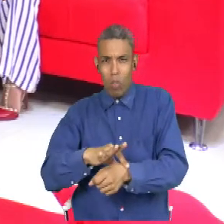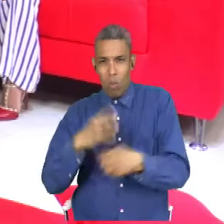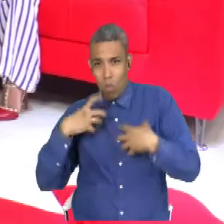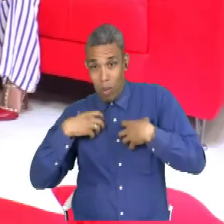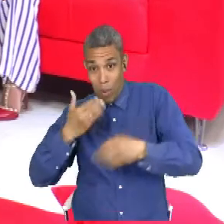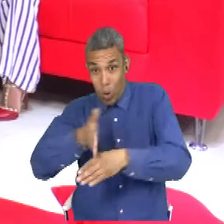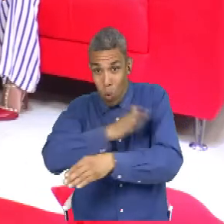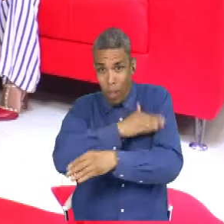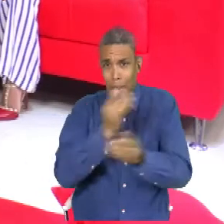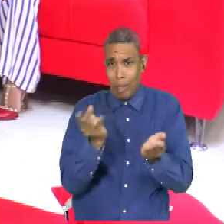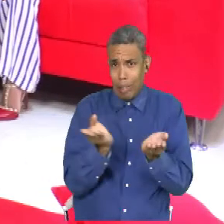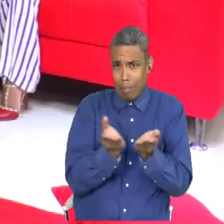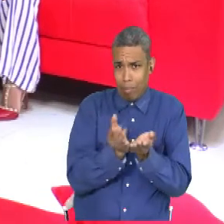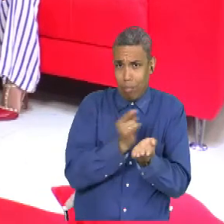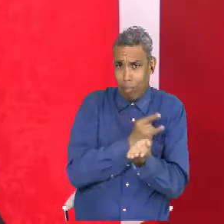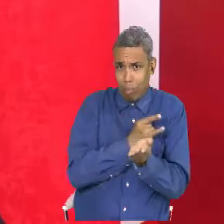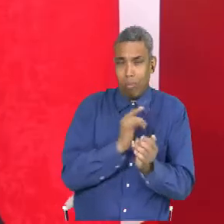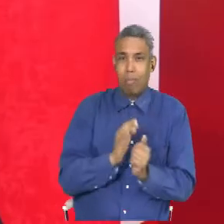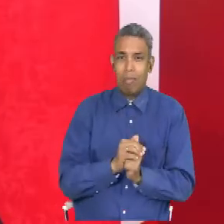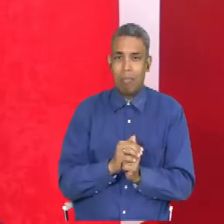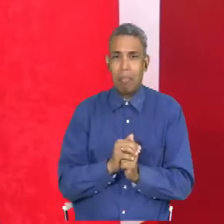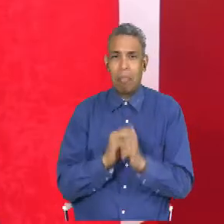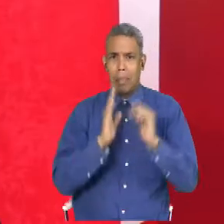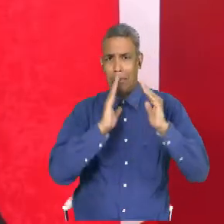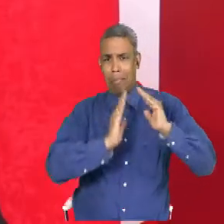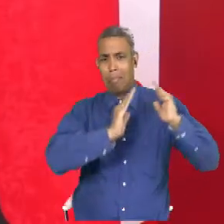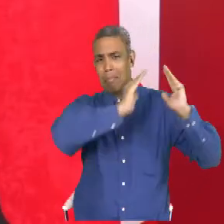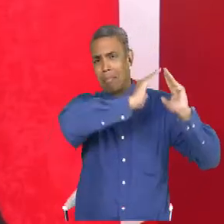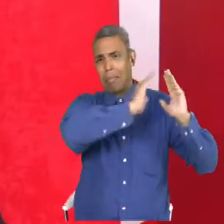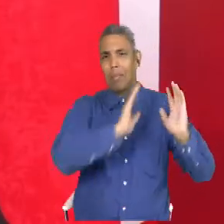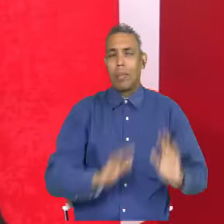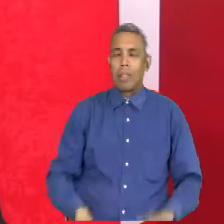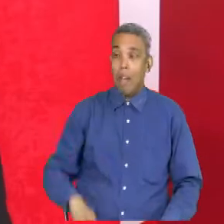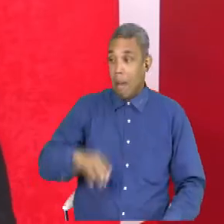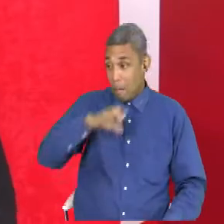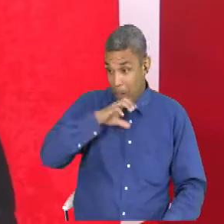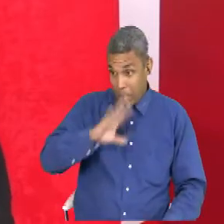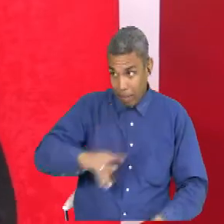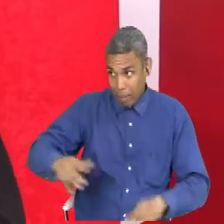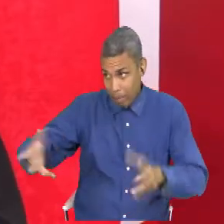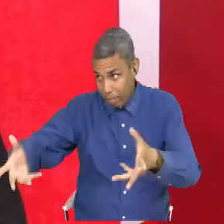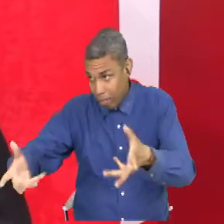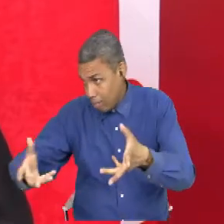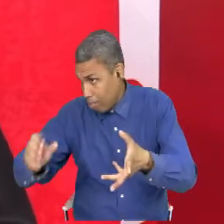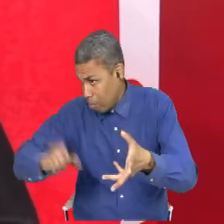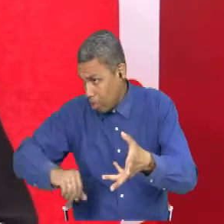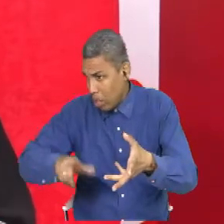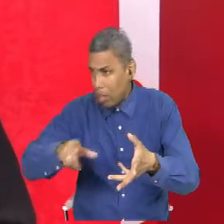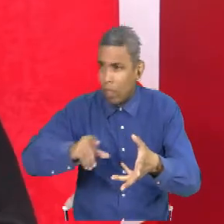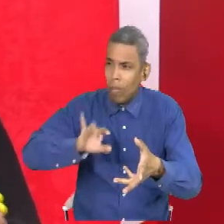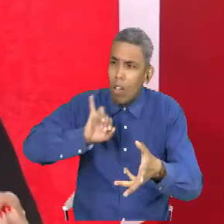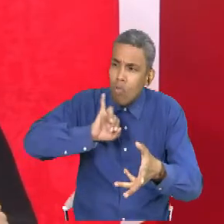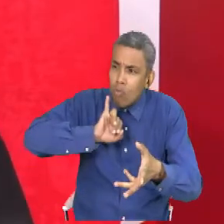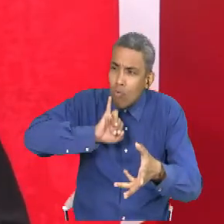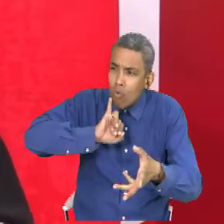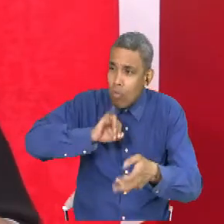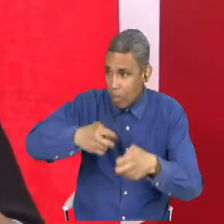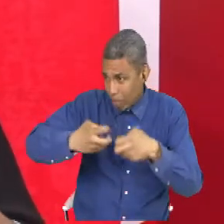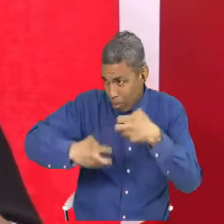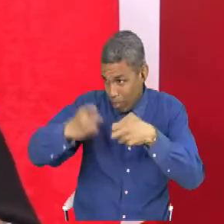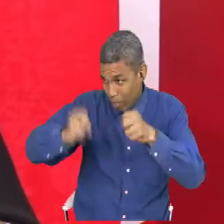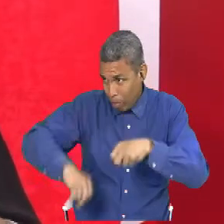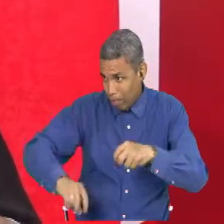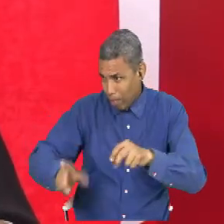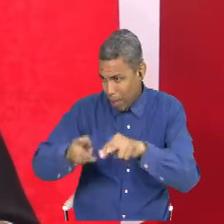le dijeron, vecina, el perrito estaba sufriendo la vejiga. Vecina, si quiere no lo presta, nosotros lo llevamos a la clínica y le hacemos